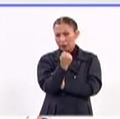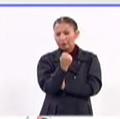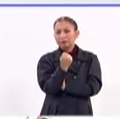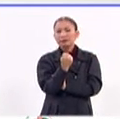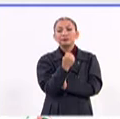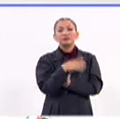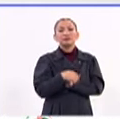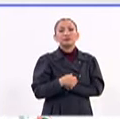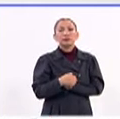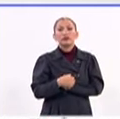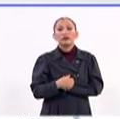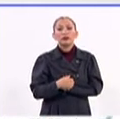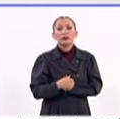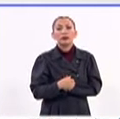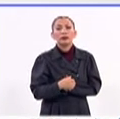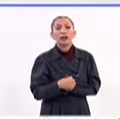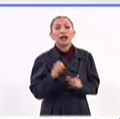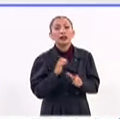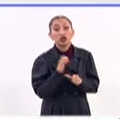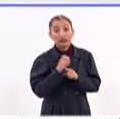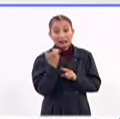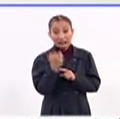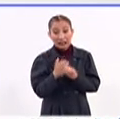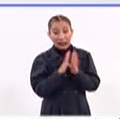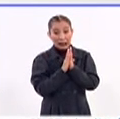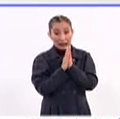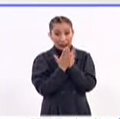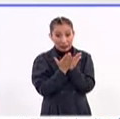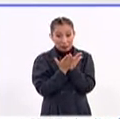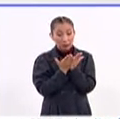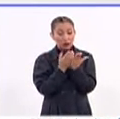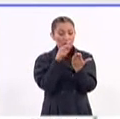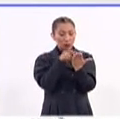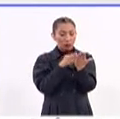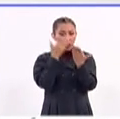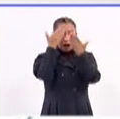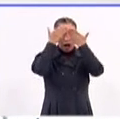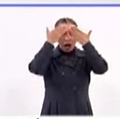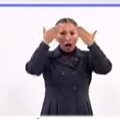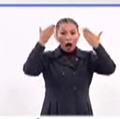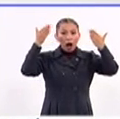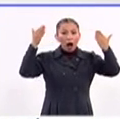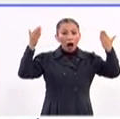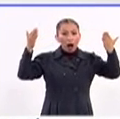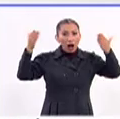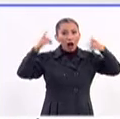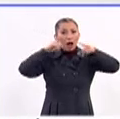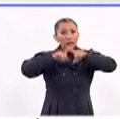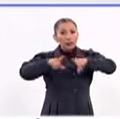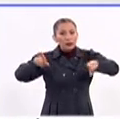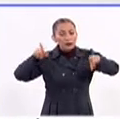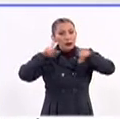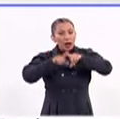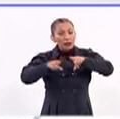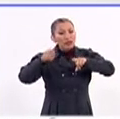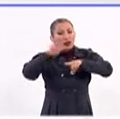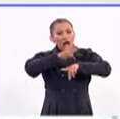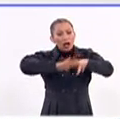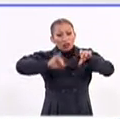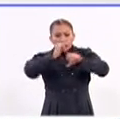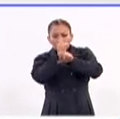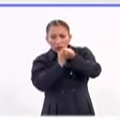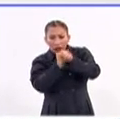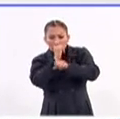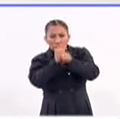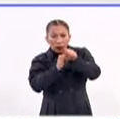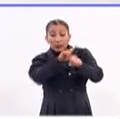Sí. Y este libro pues nos abre, ¿verdad? Nos abre un gran panorama en los